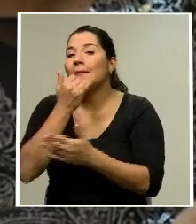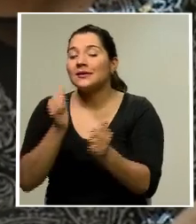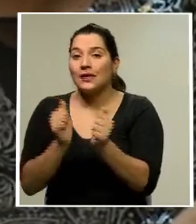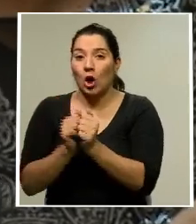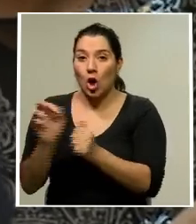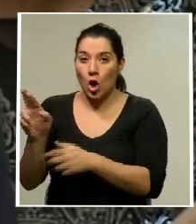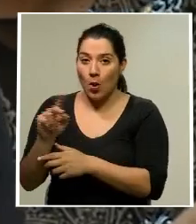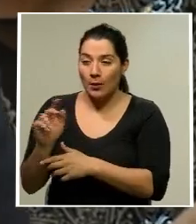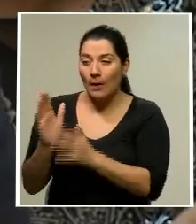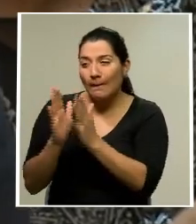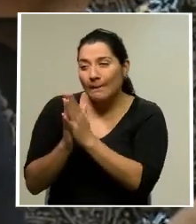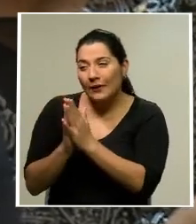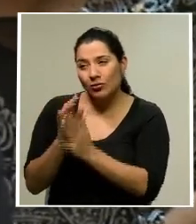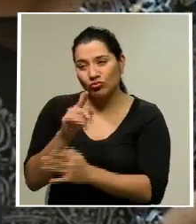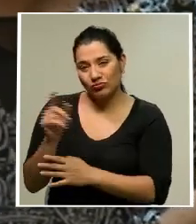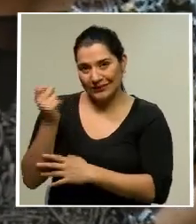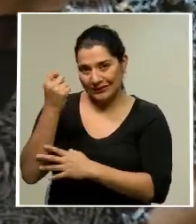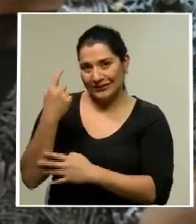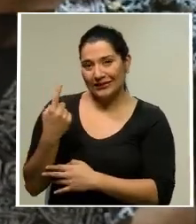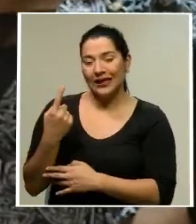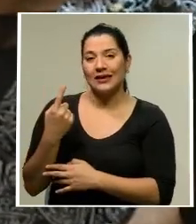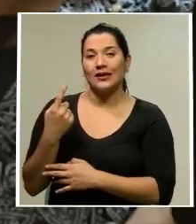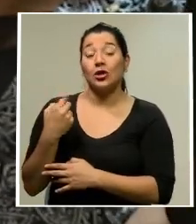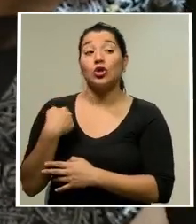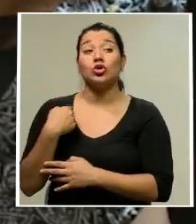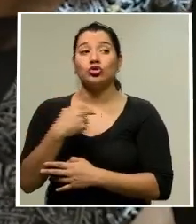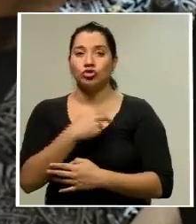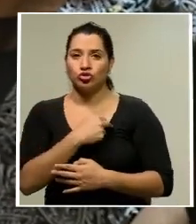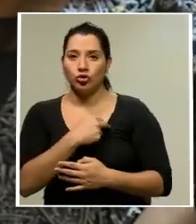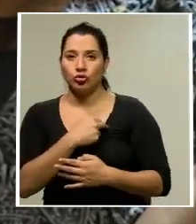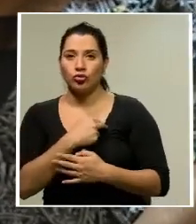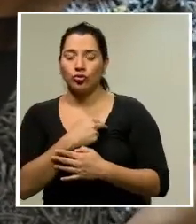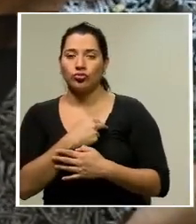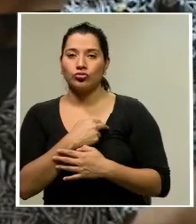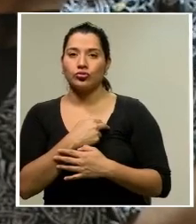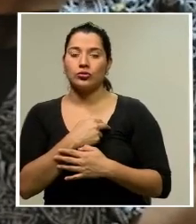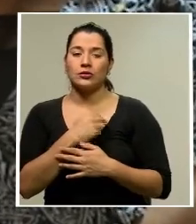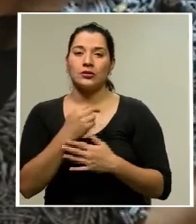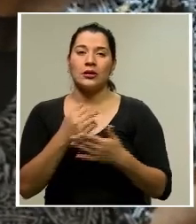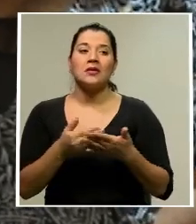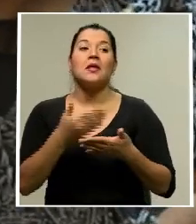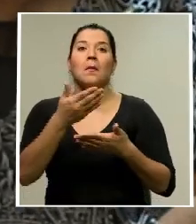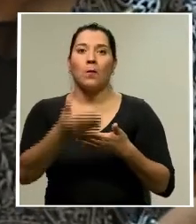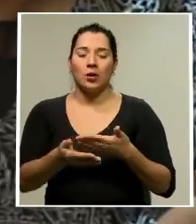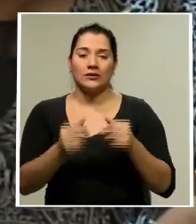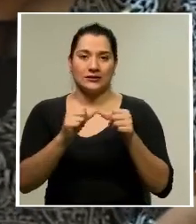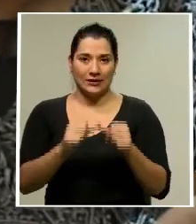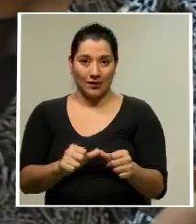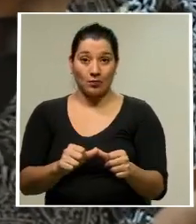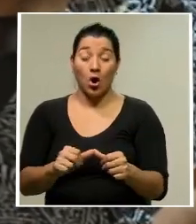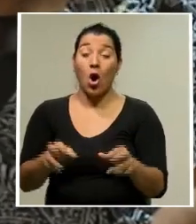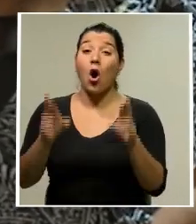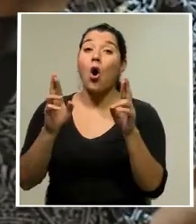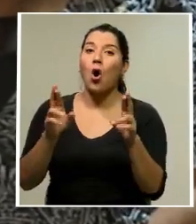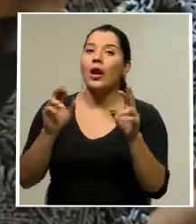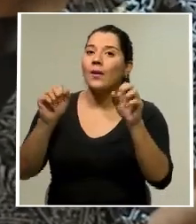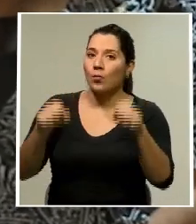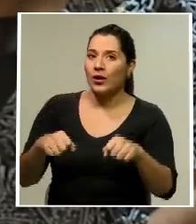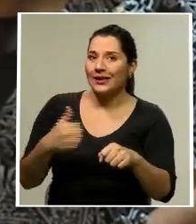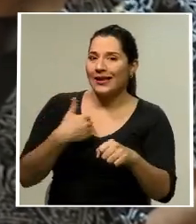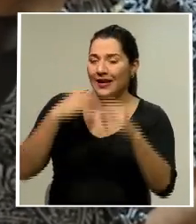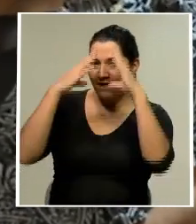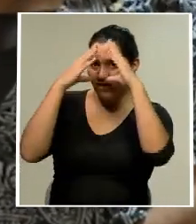una conversación con los jefes y jefas de fracción para brindar ese espacio. Esperamos tener esa verificación pronto